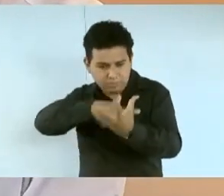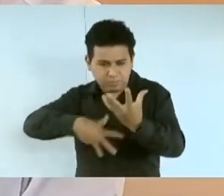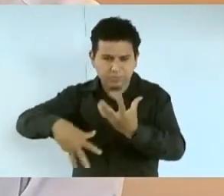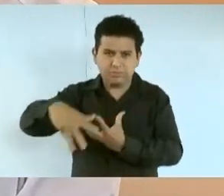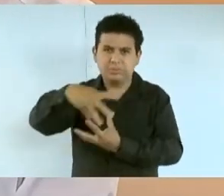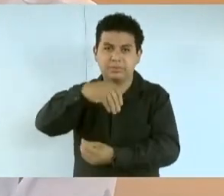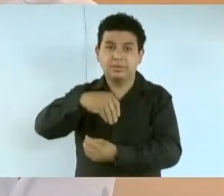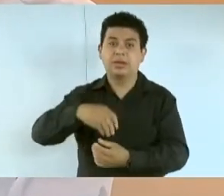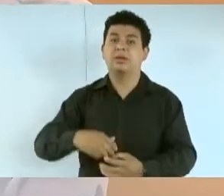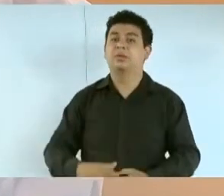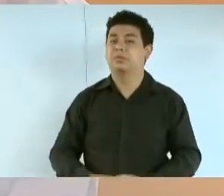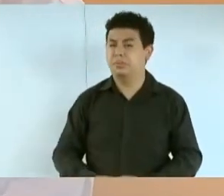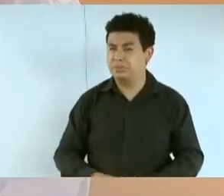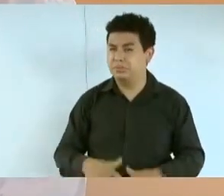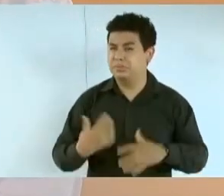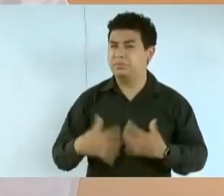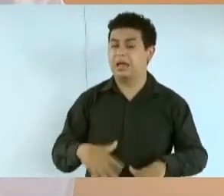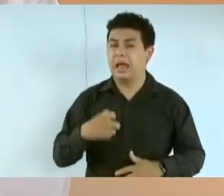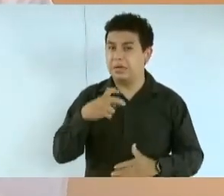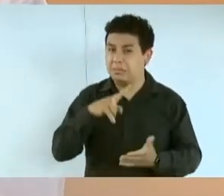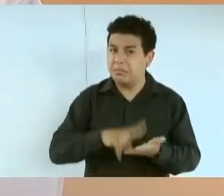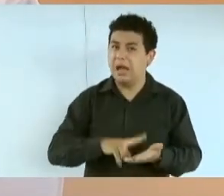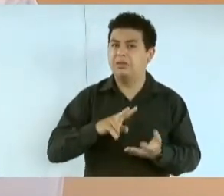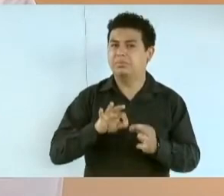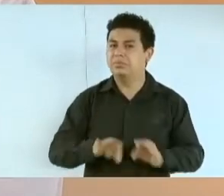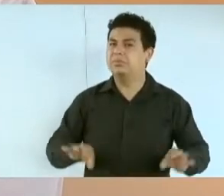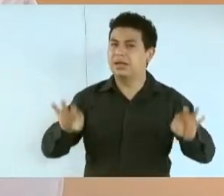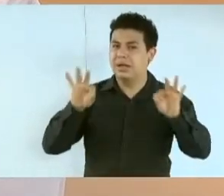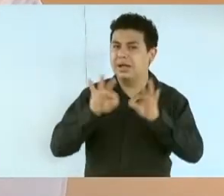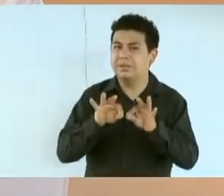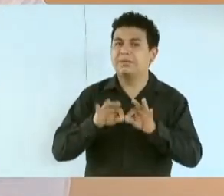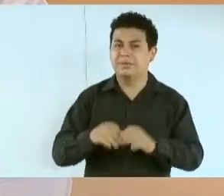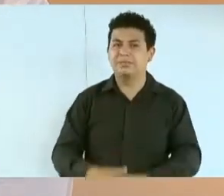Es importantísimo lo que se está haciendo